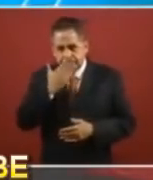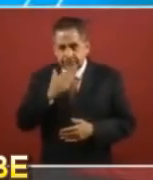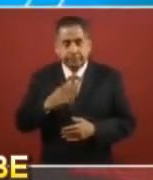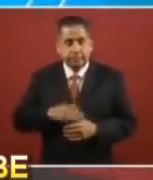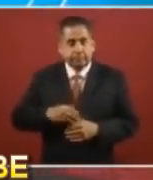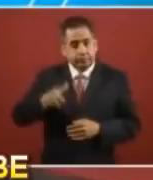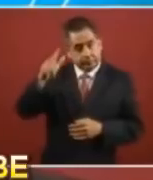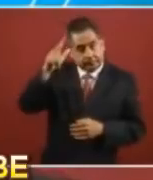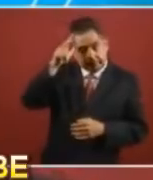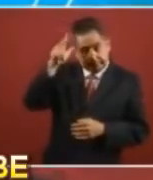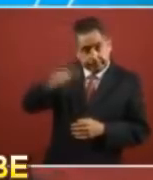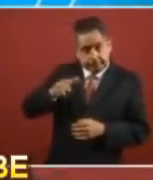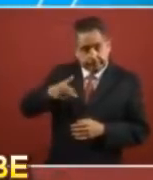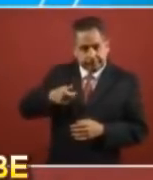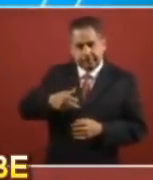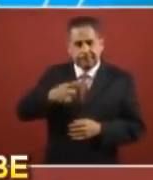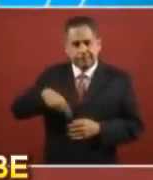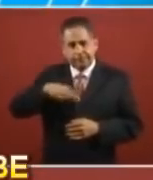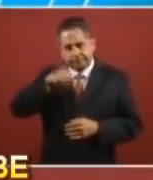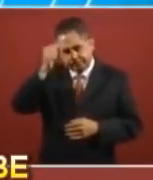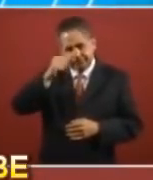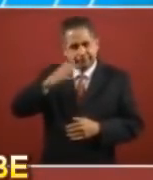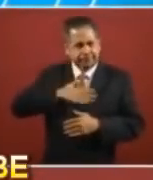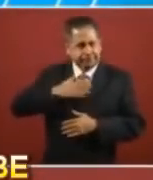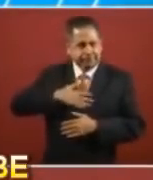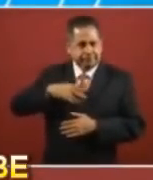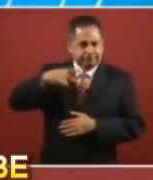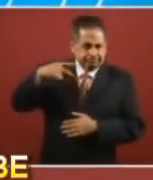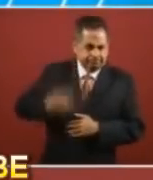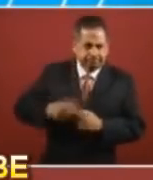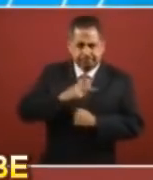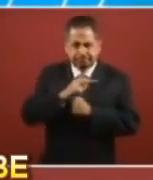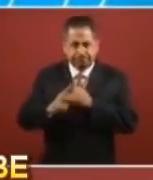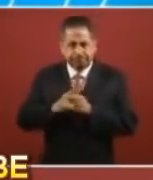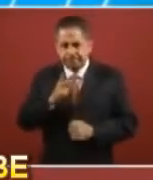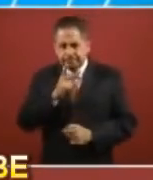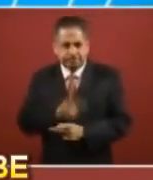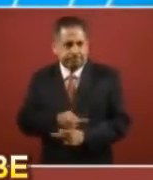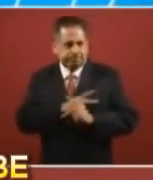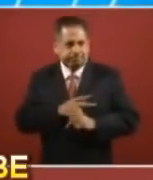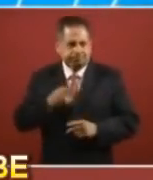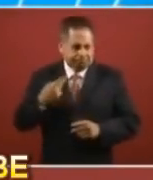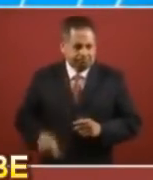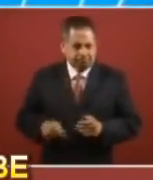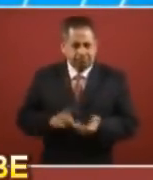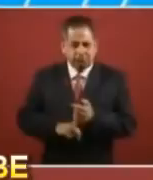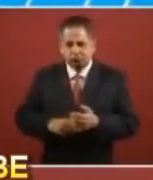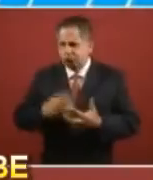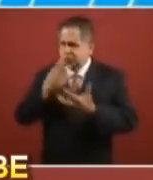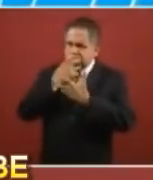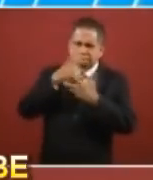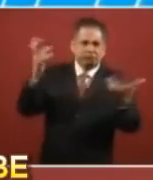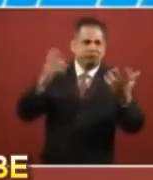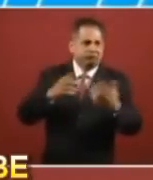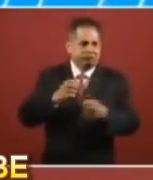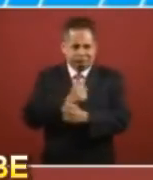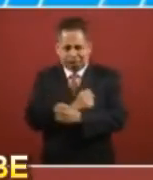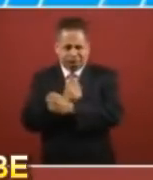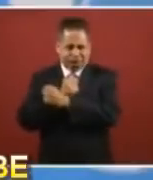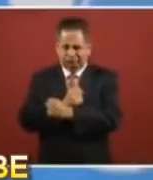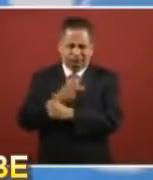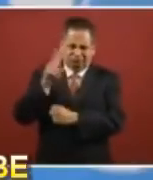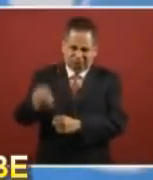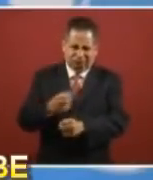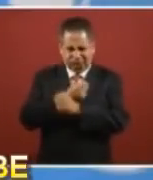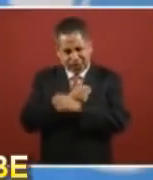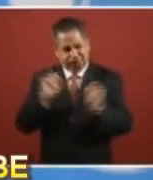Miguel Hidalgo, el padre de nuestra patria, fue el primero en proclamar la abolición de la esclavitud.